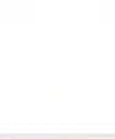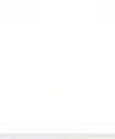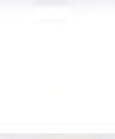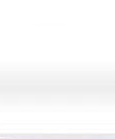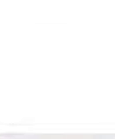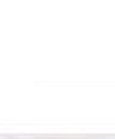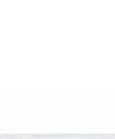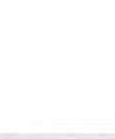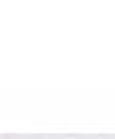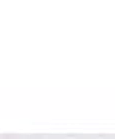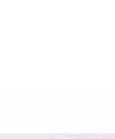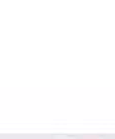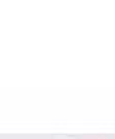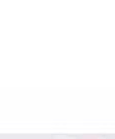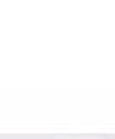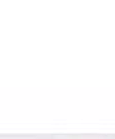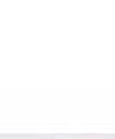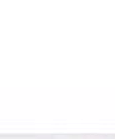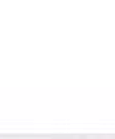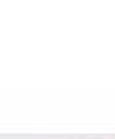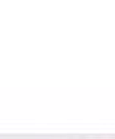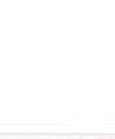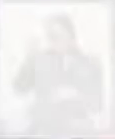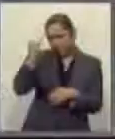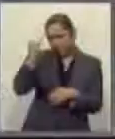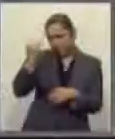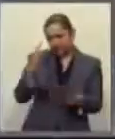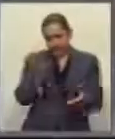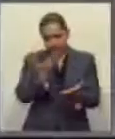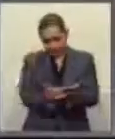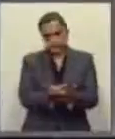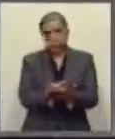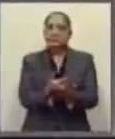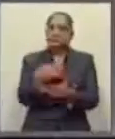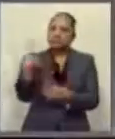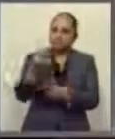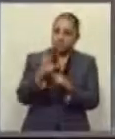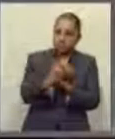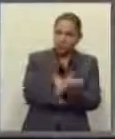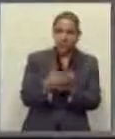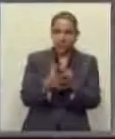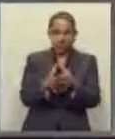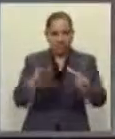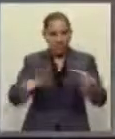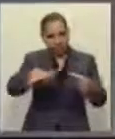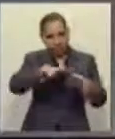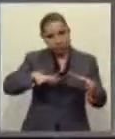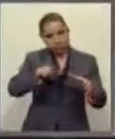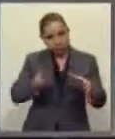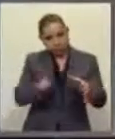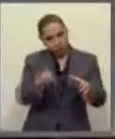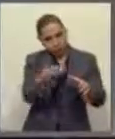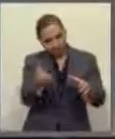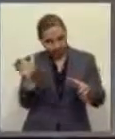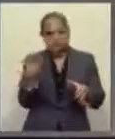Morena en este dictamen de la Comisión de Desarrollo Rural acerca de la minuta en